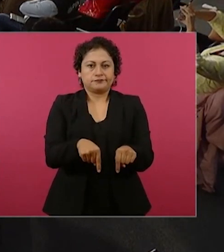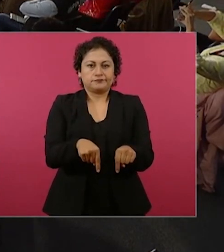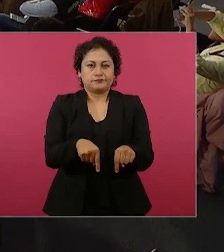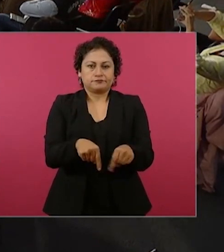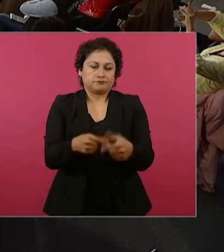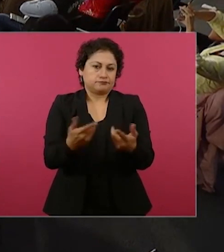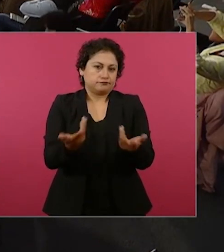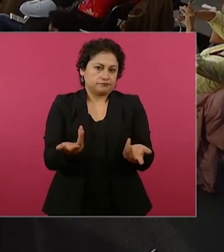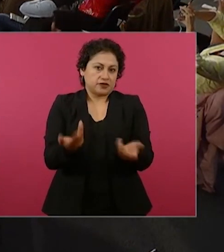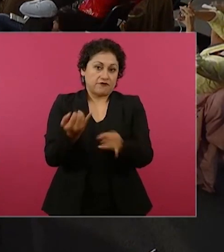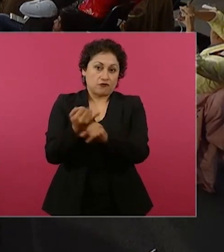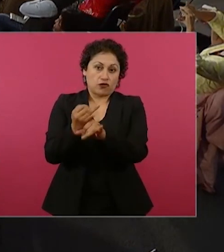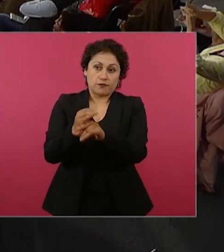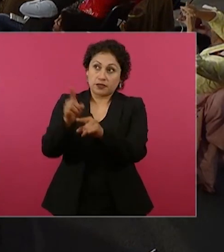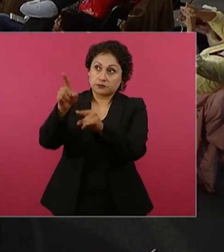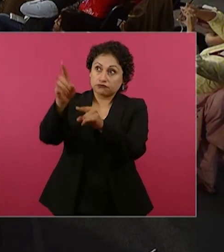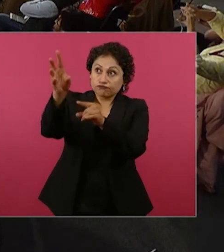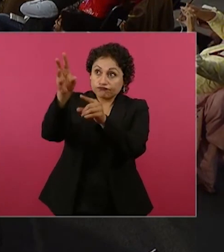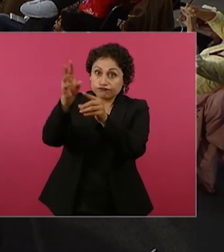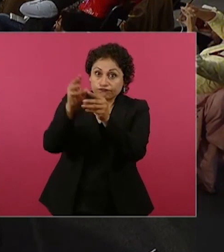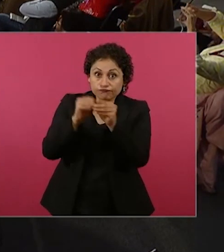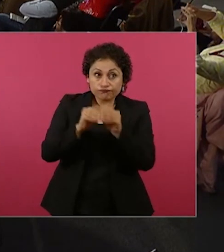transmitan noticias